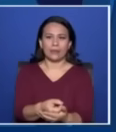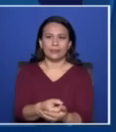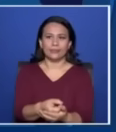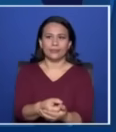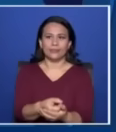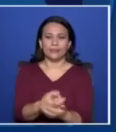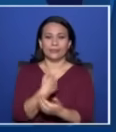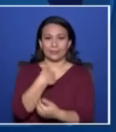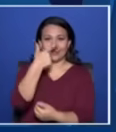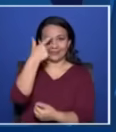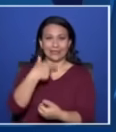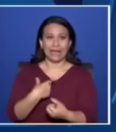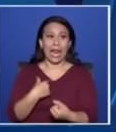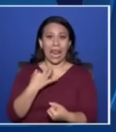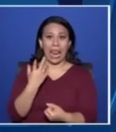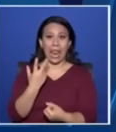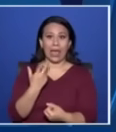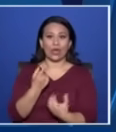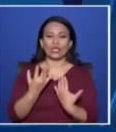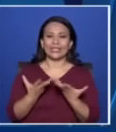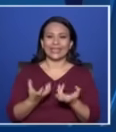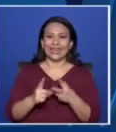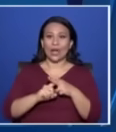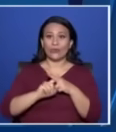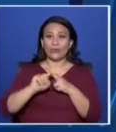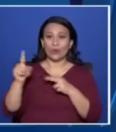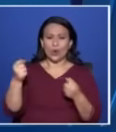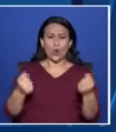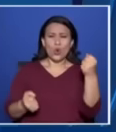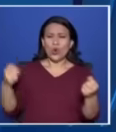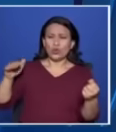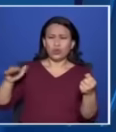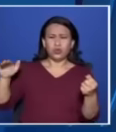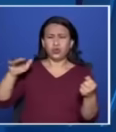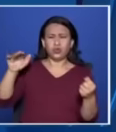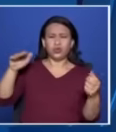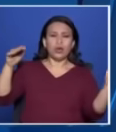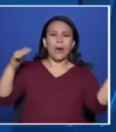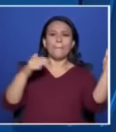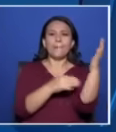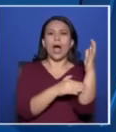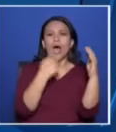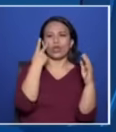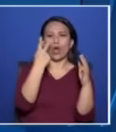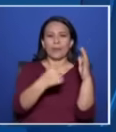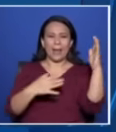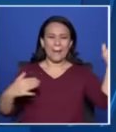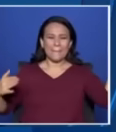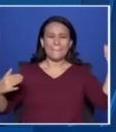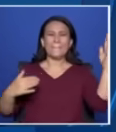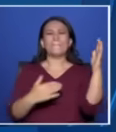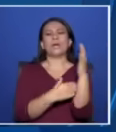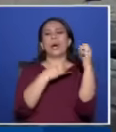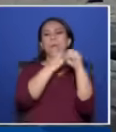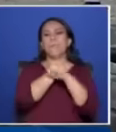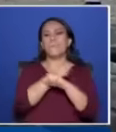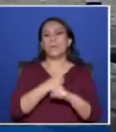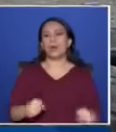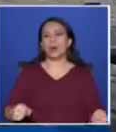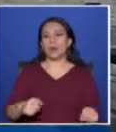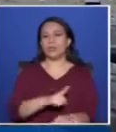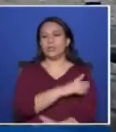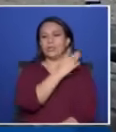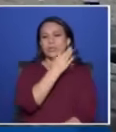Pero al intentar escapar por la vía perimetral, se estrellaron contra un poste en la avenida Casuarina, en la entrada de la 8. Uno de los uniformados